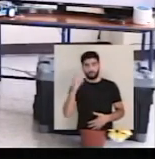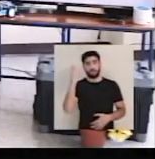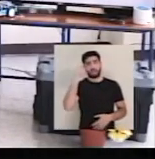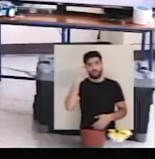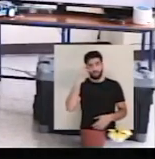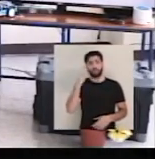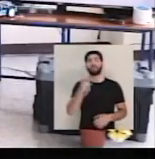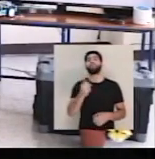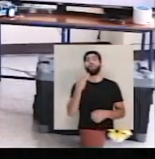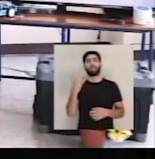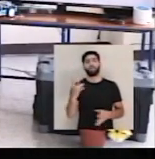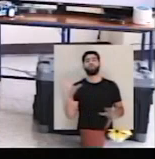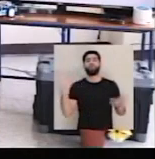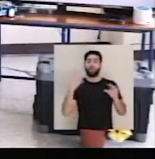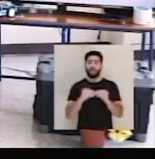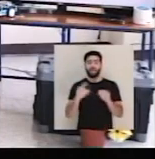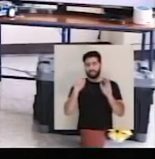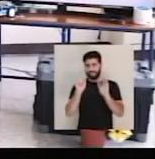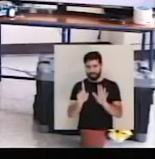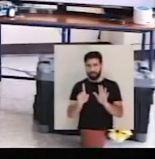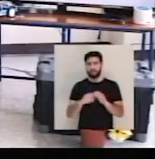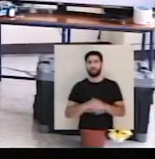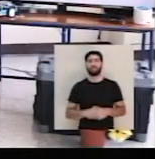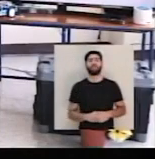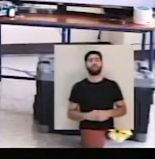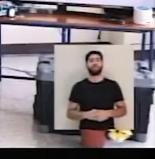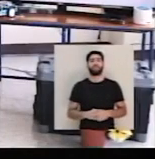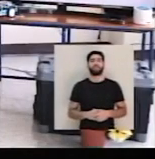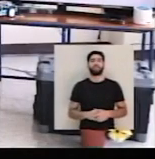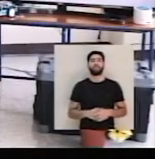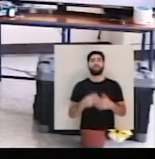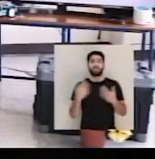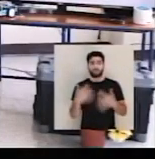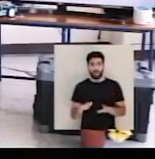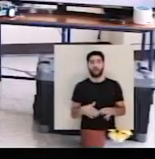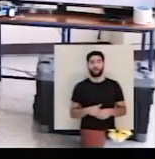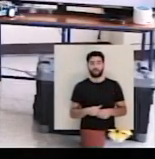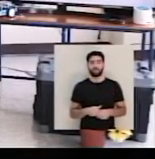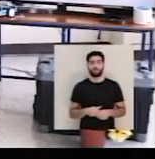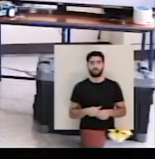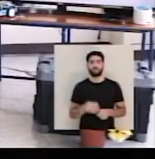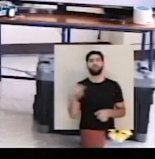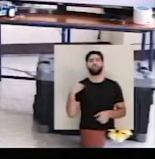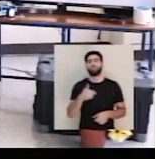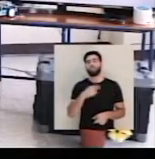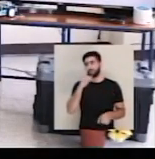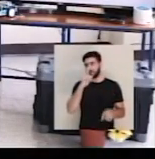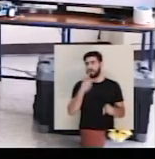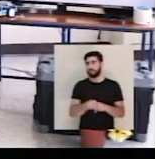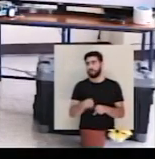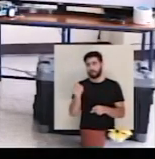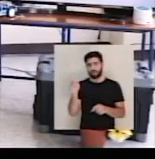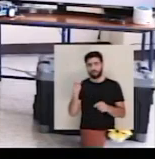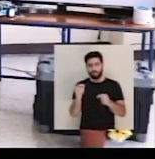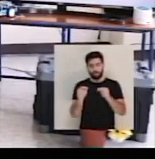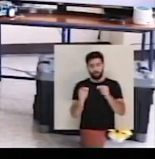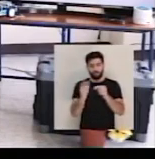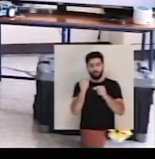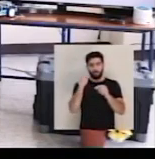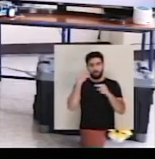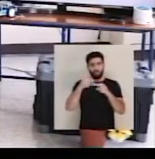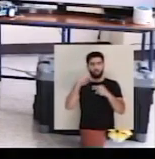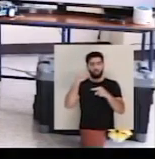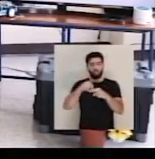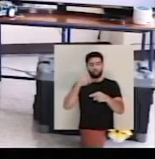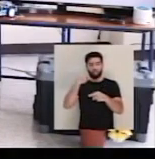¿Se recuerdan que son 6 números? Y también lo vamos a picar con nuestro